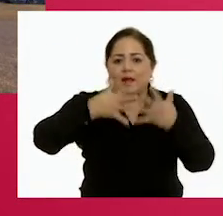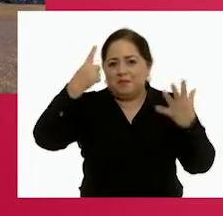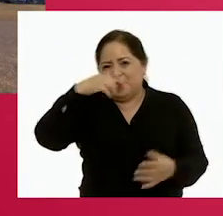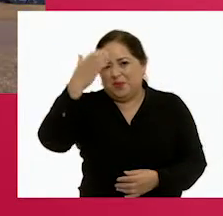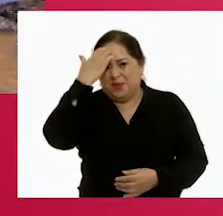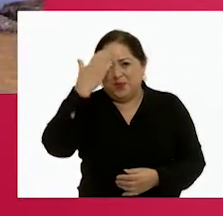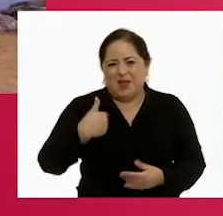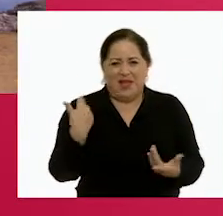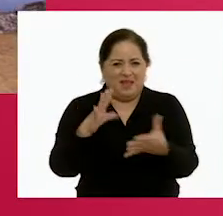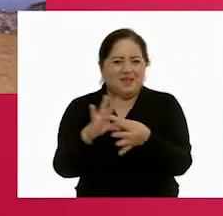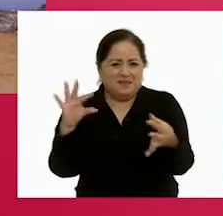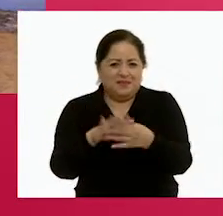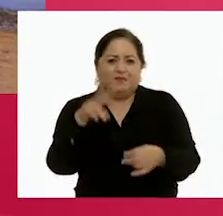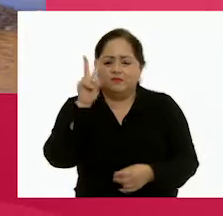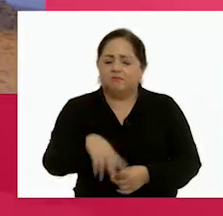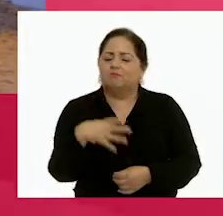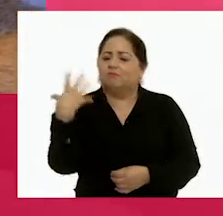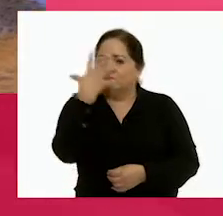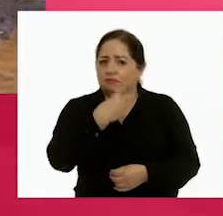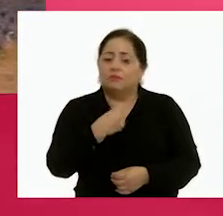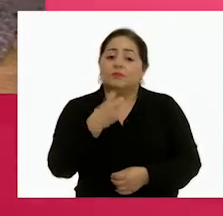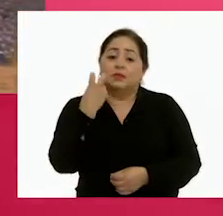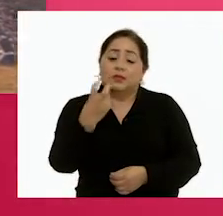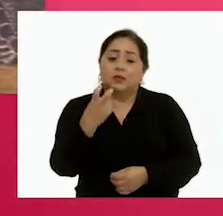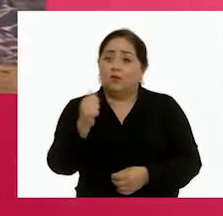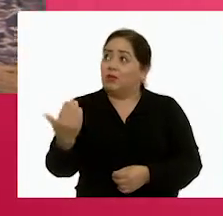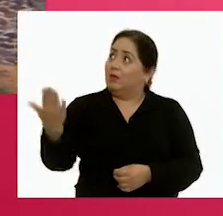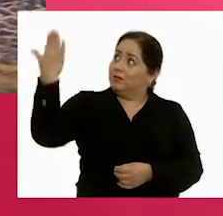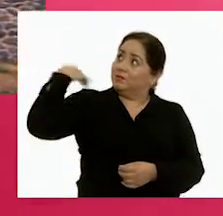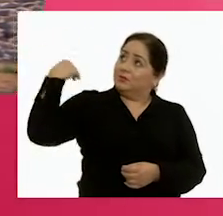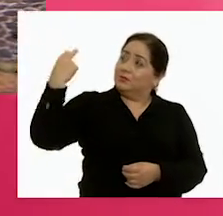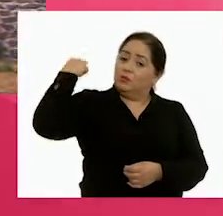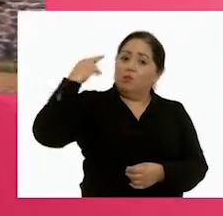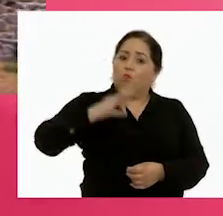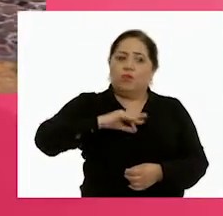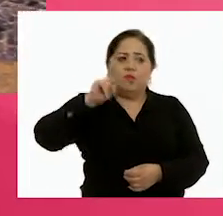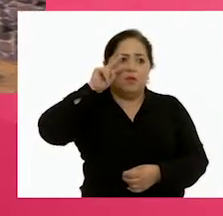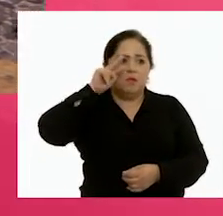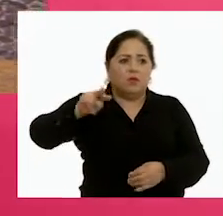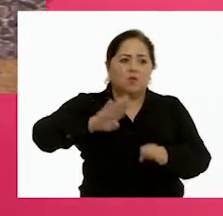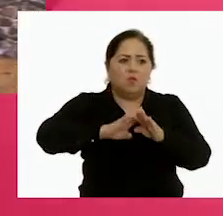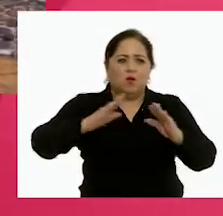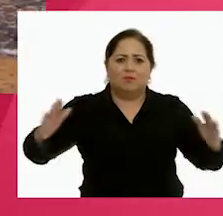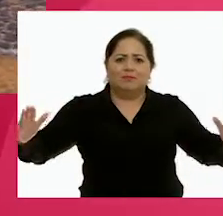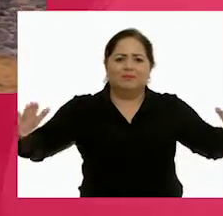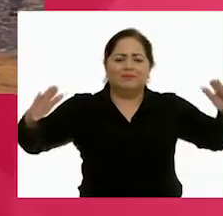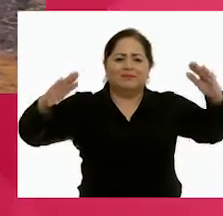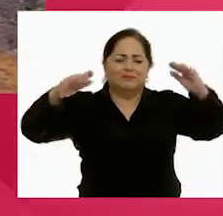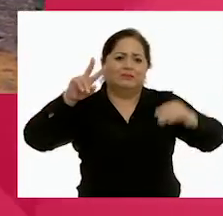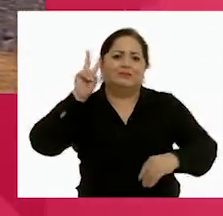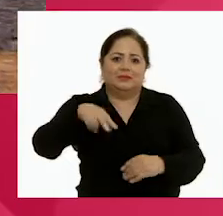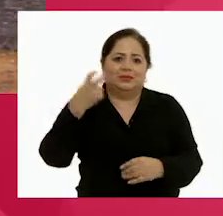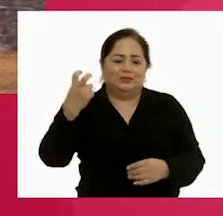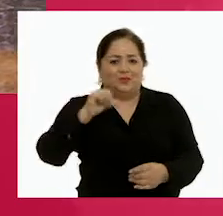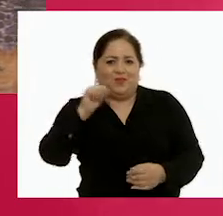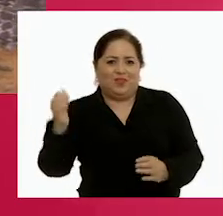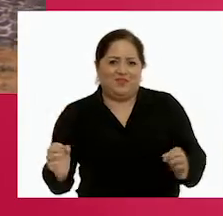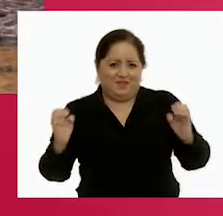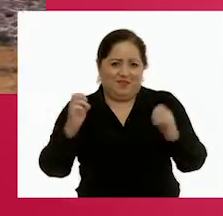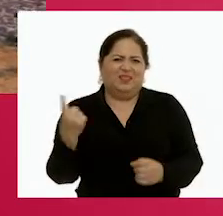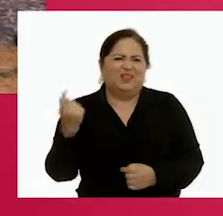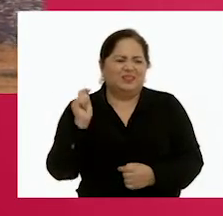que les estamos hablando. Es muy, muy bello. Y a nuestras espaldas se puede ver con toda precisión la magnitud que tiene ese otro edificio.